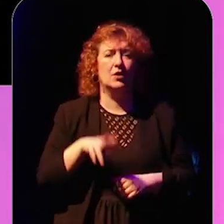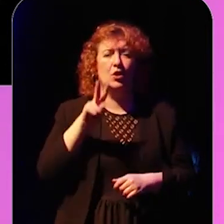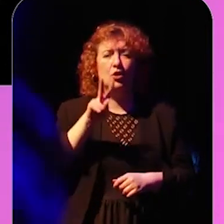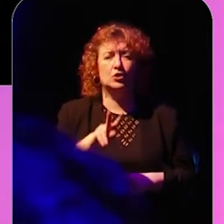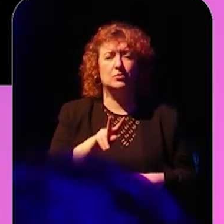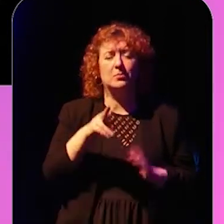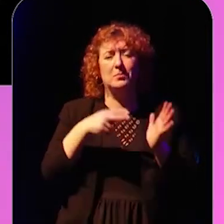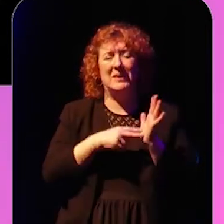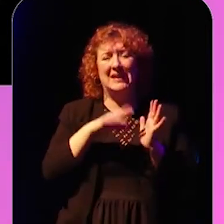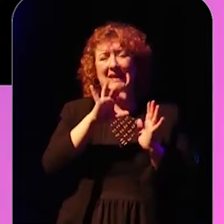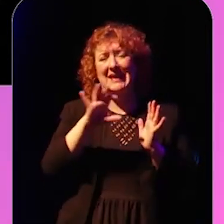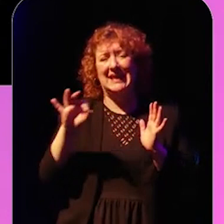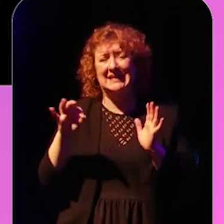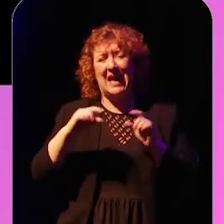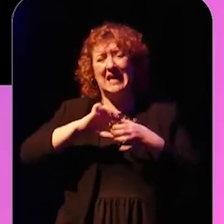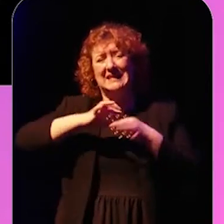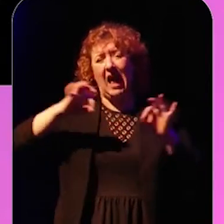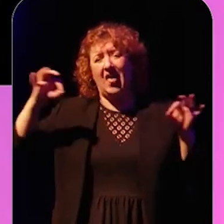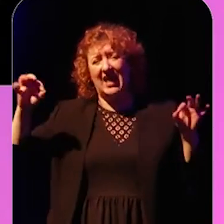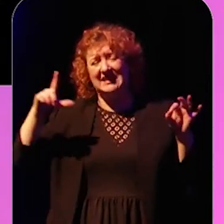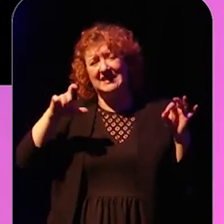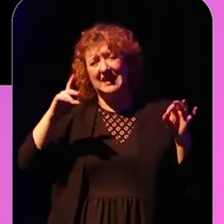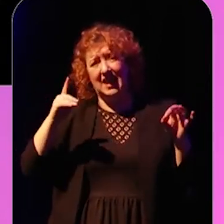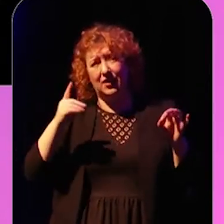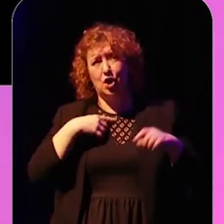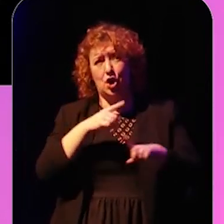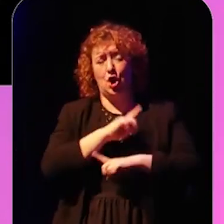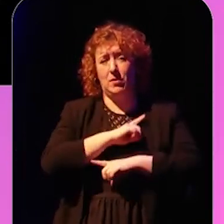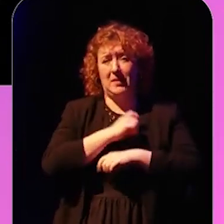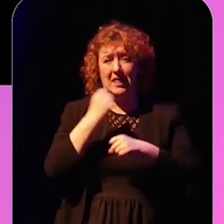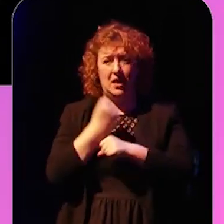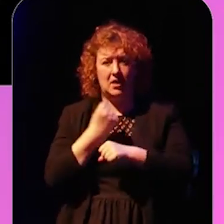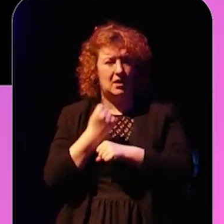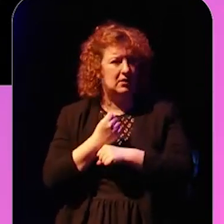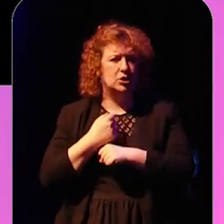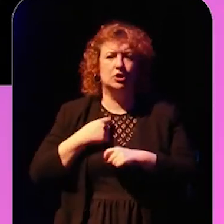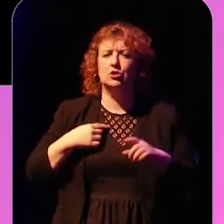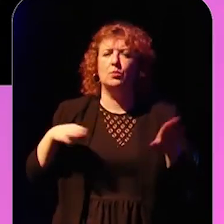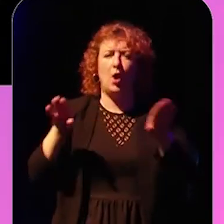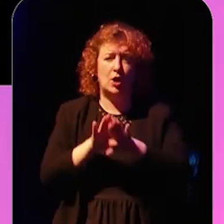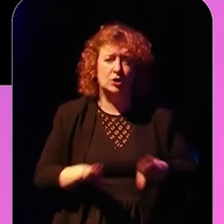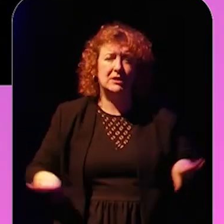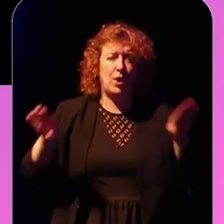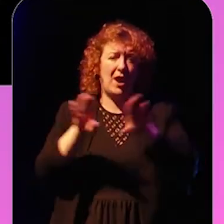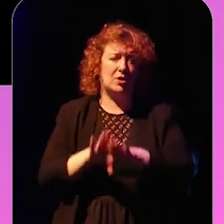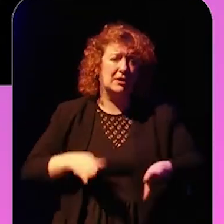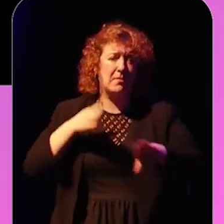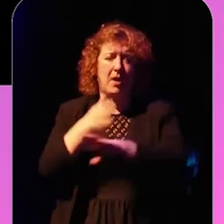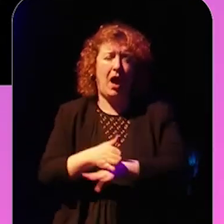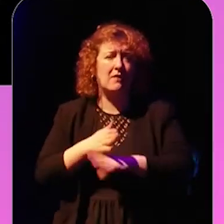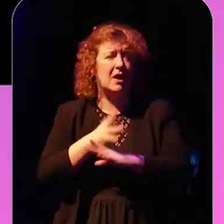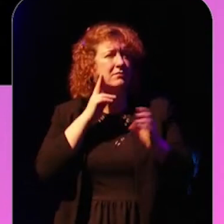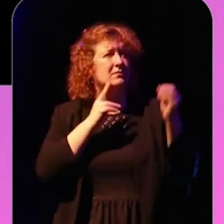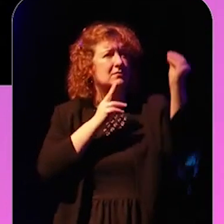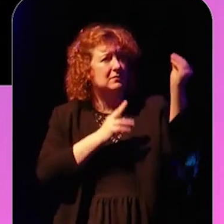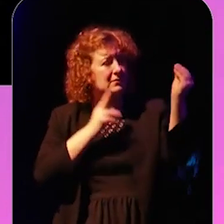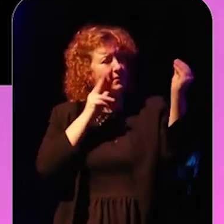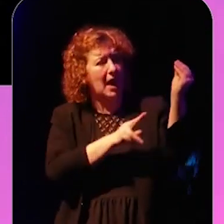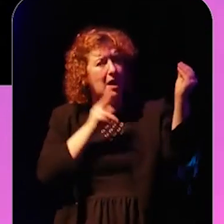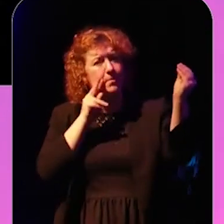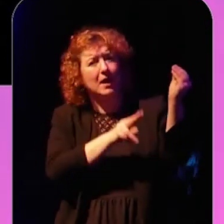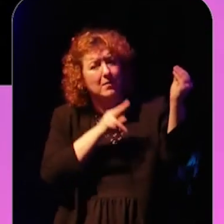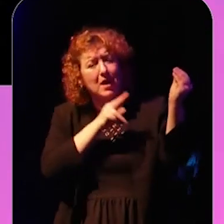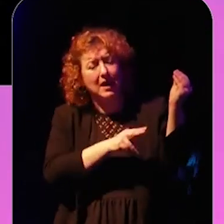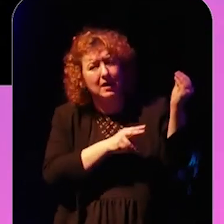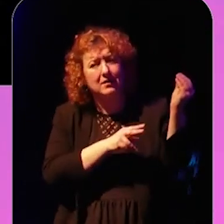de LED. Esto, pues durante los meses de noviembre y diciembre, estuvimos yendo cada noche al edificio a ver si